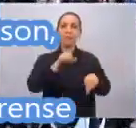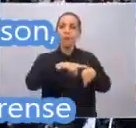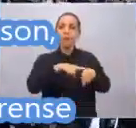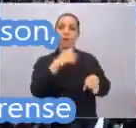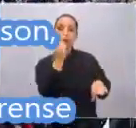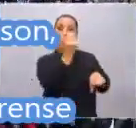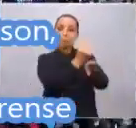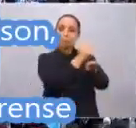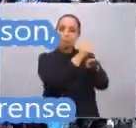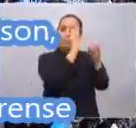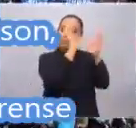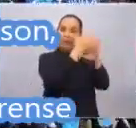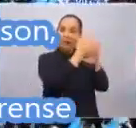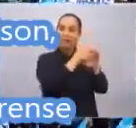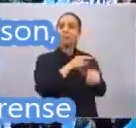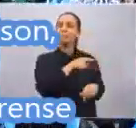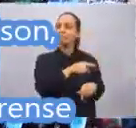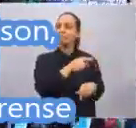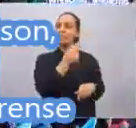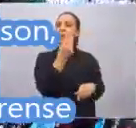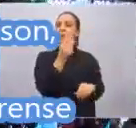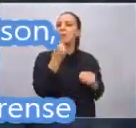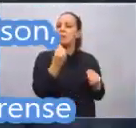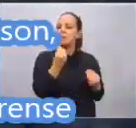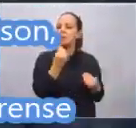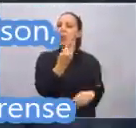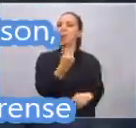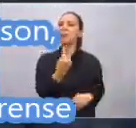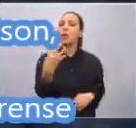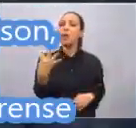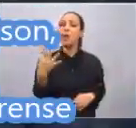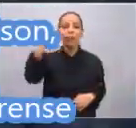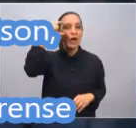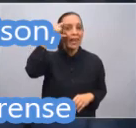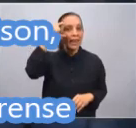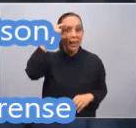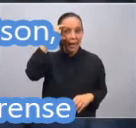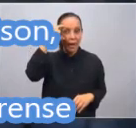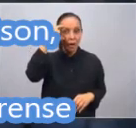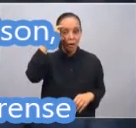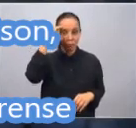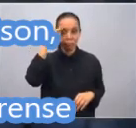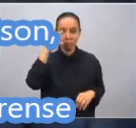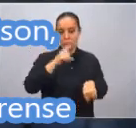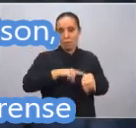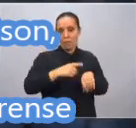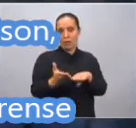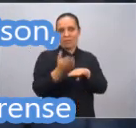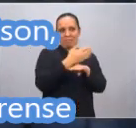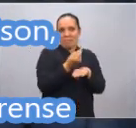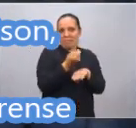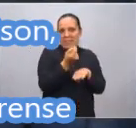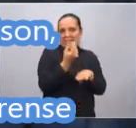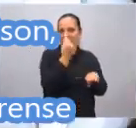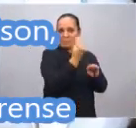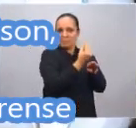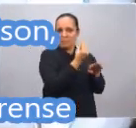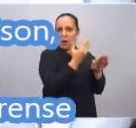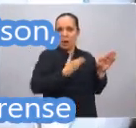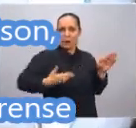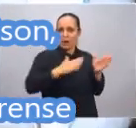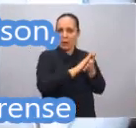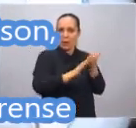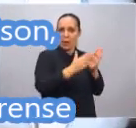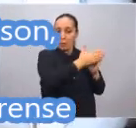Milei. El 24 de enero, a pocos días del cambio de gobierno, una